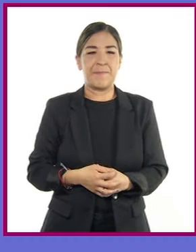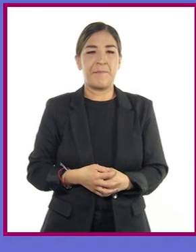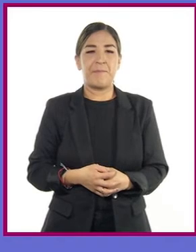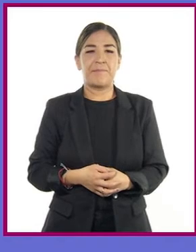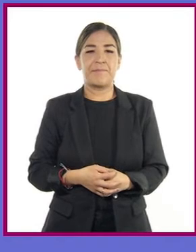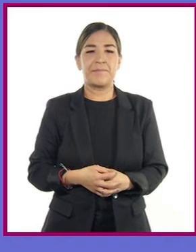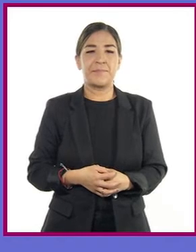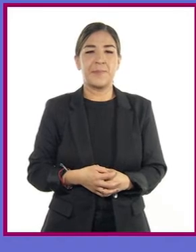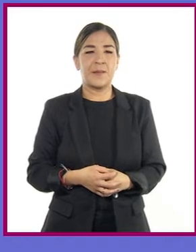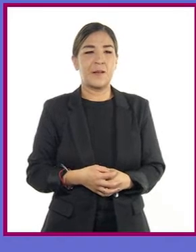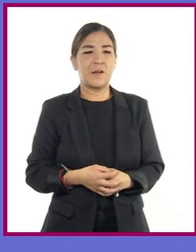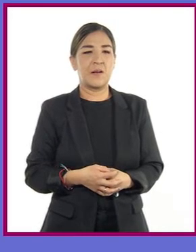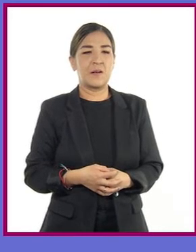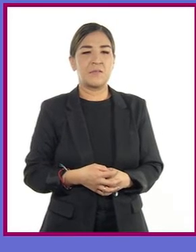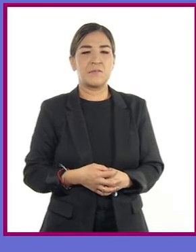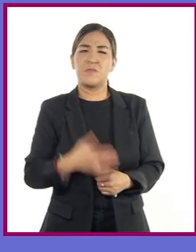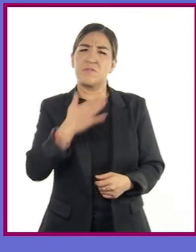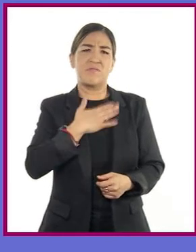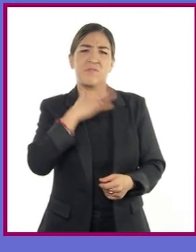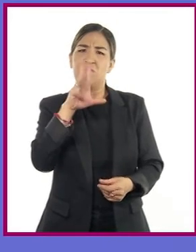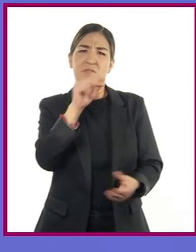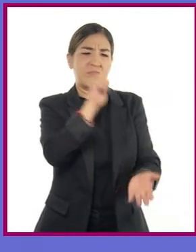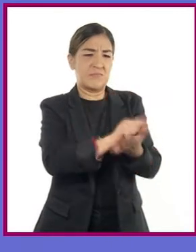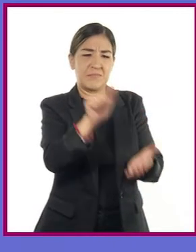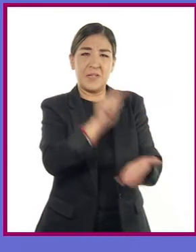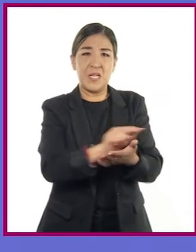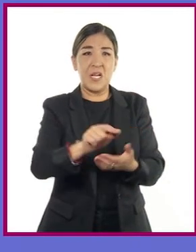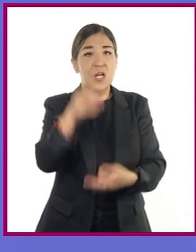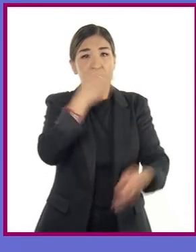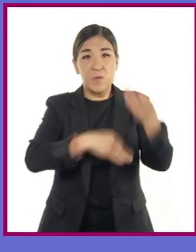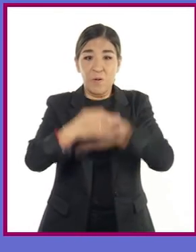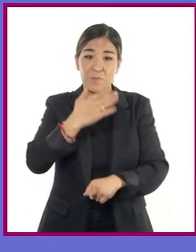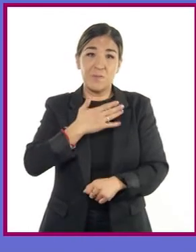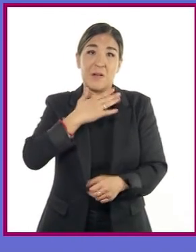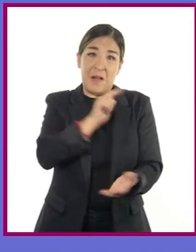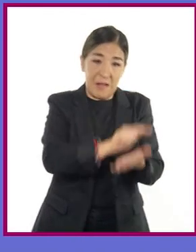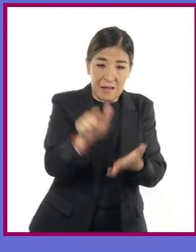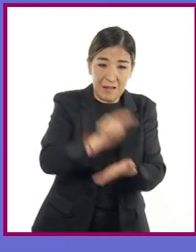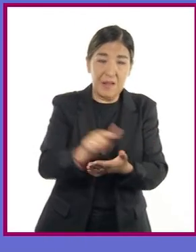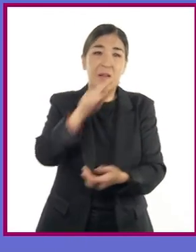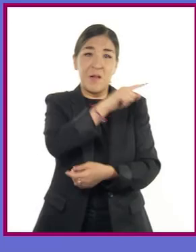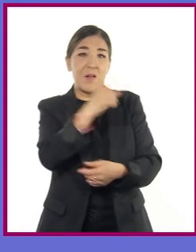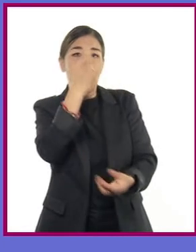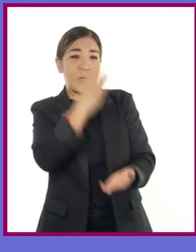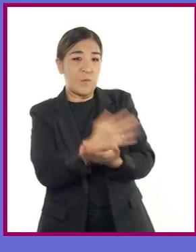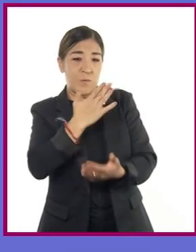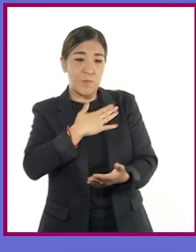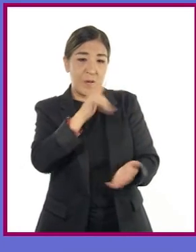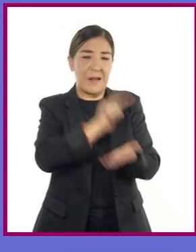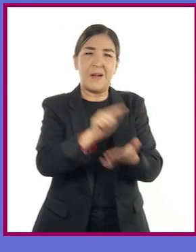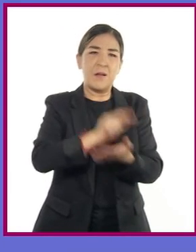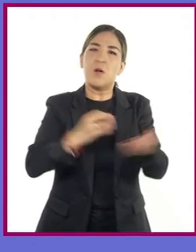Yo no recojo porque no se me hace justo que uno solo levante lo que tiramos entre todos. Entonces, si no vamos a levantar entre